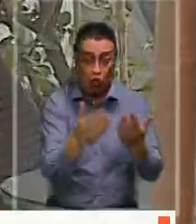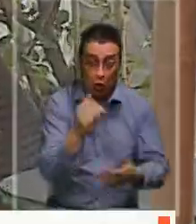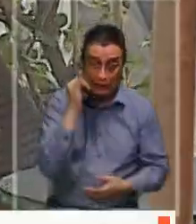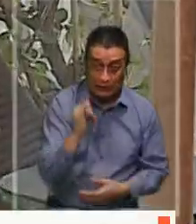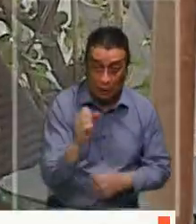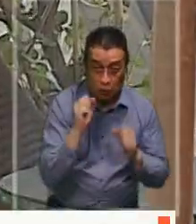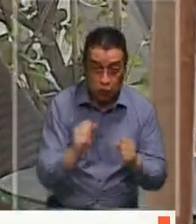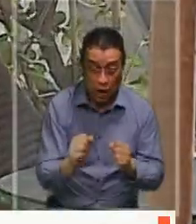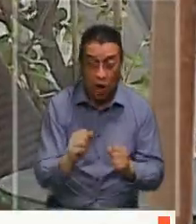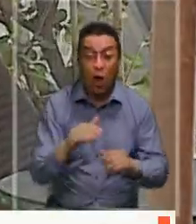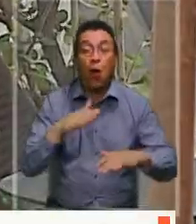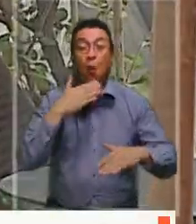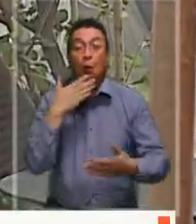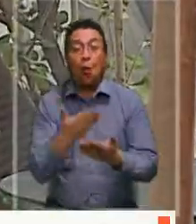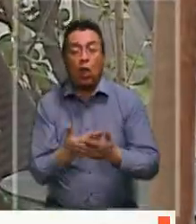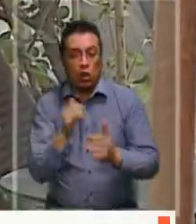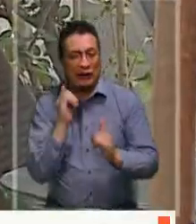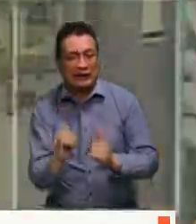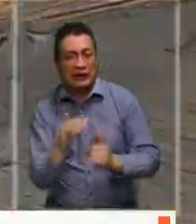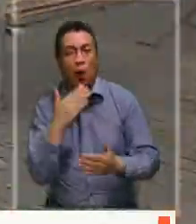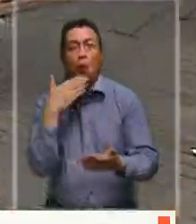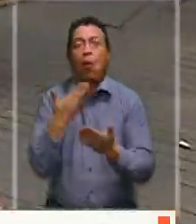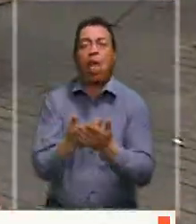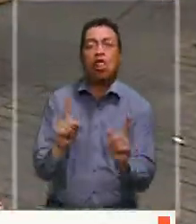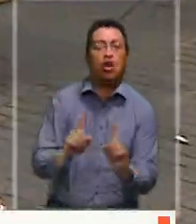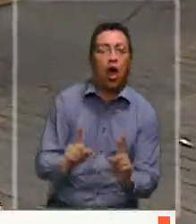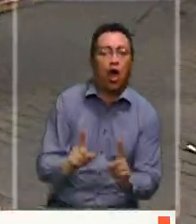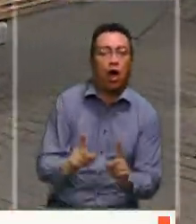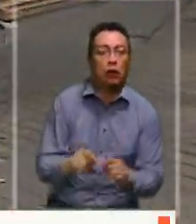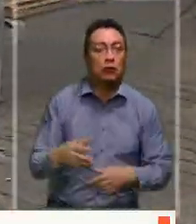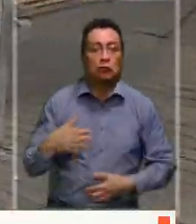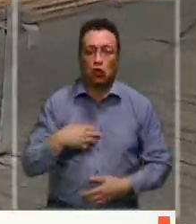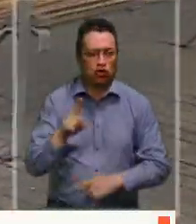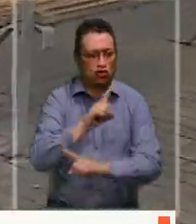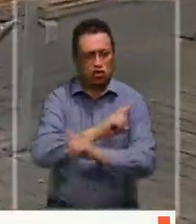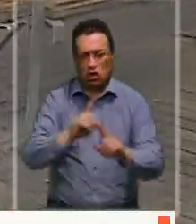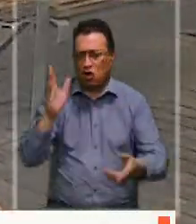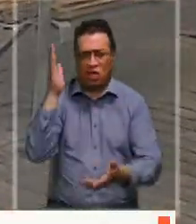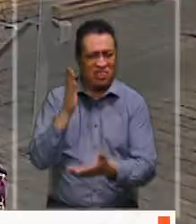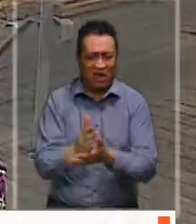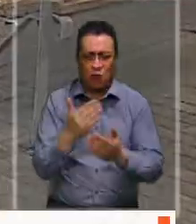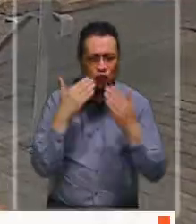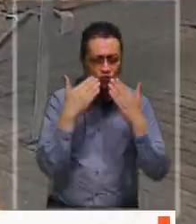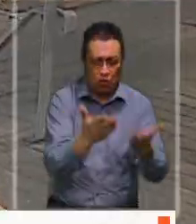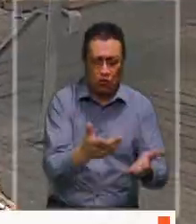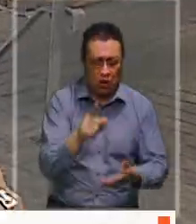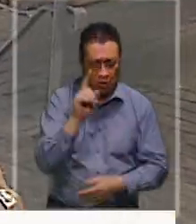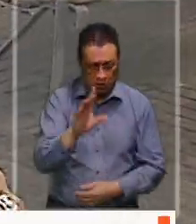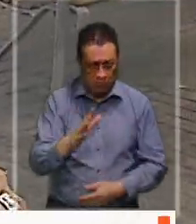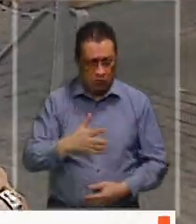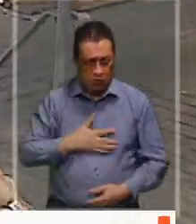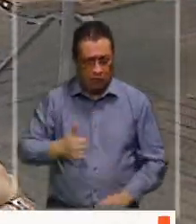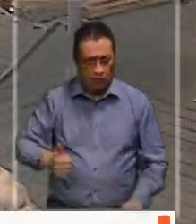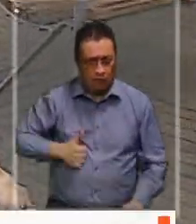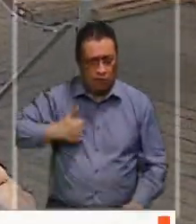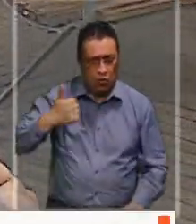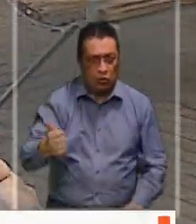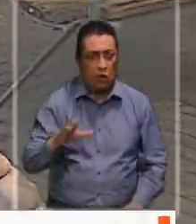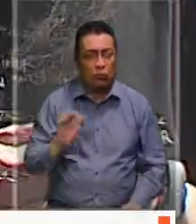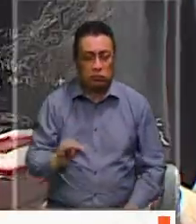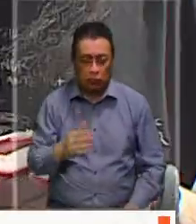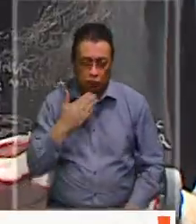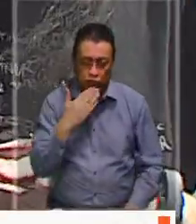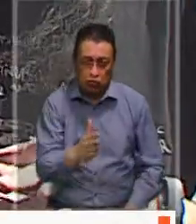qué casos sí y en qué casos no? Yo creo que en ningún lugar debería pedirse propina. Se debería hacer cosa de uno, que debería dejar